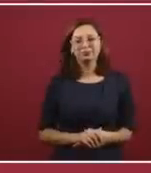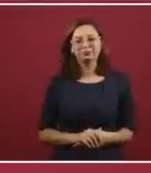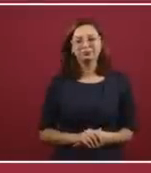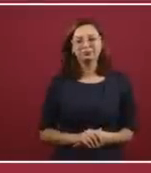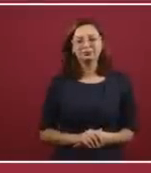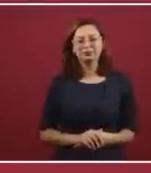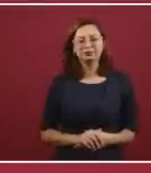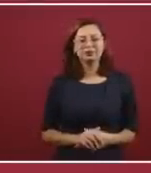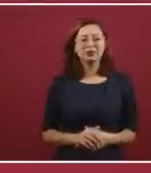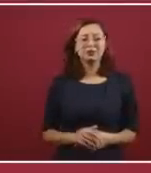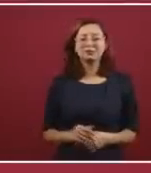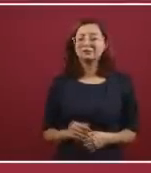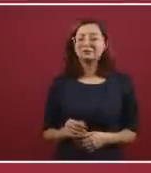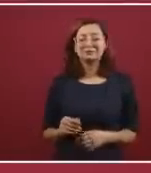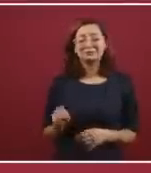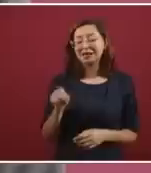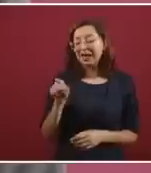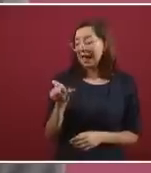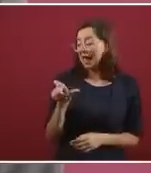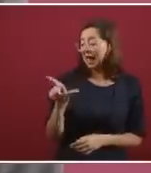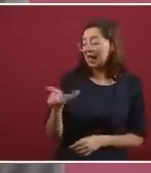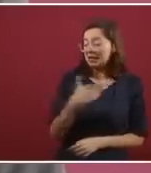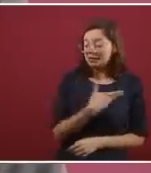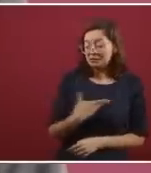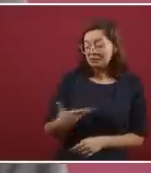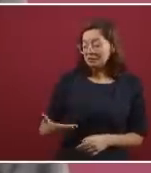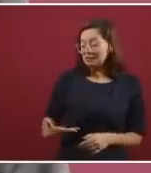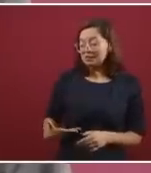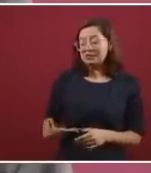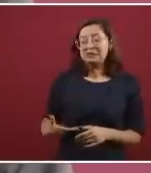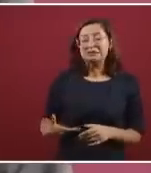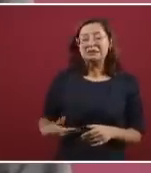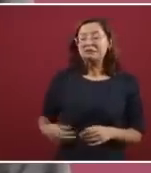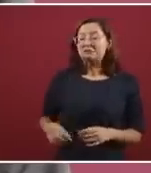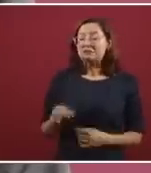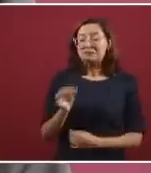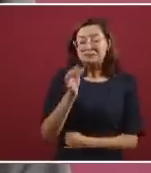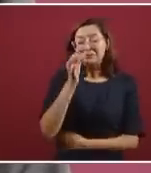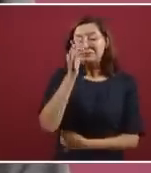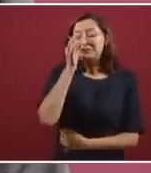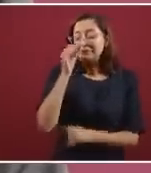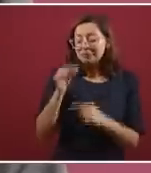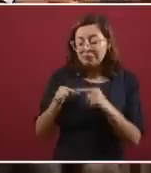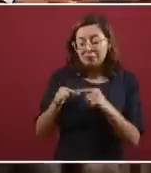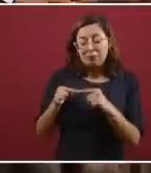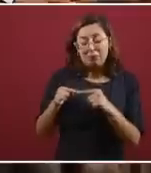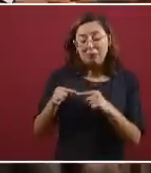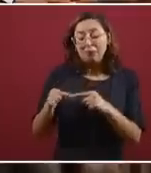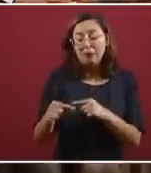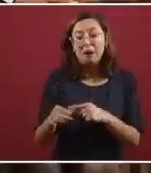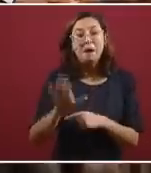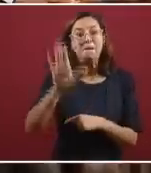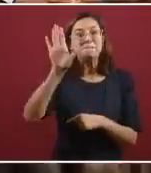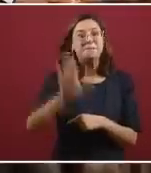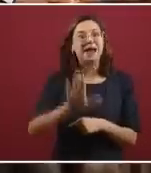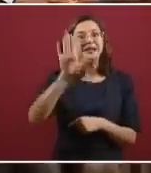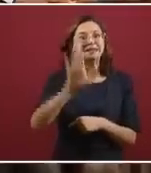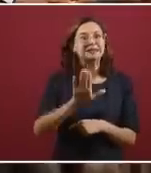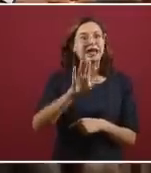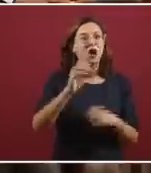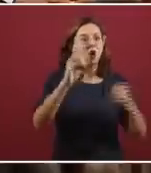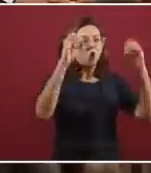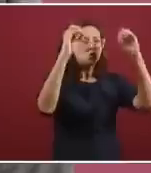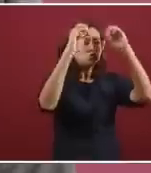desde yo no si el oscuro algo luminoso en